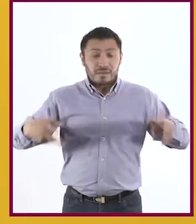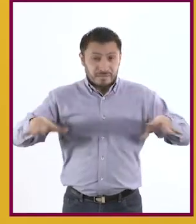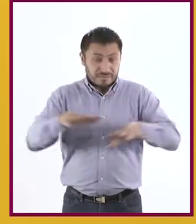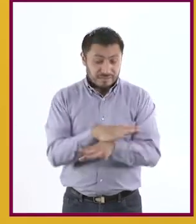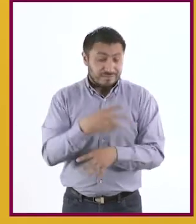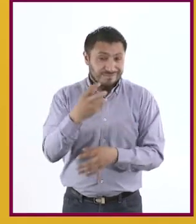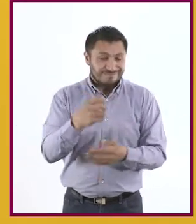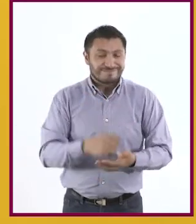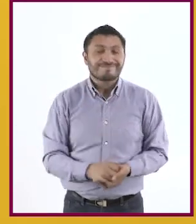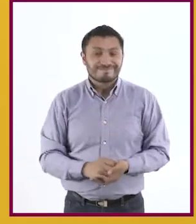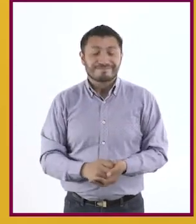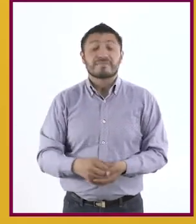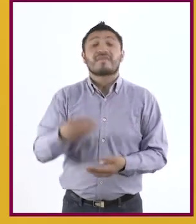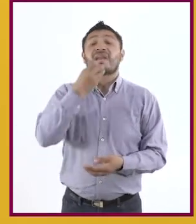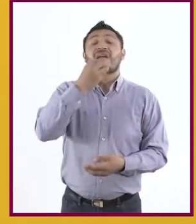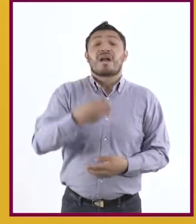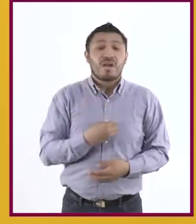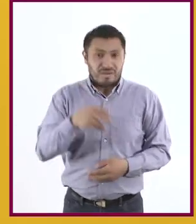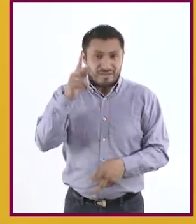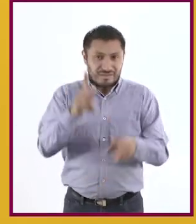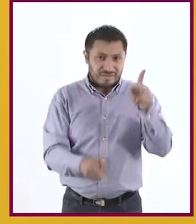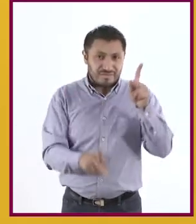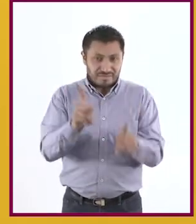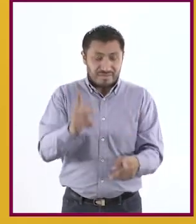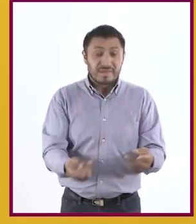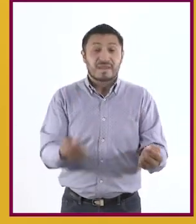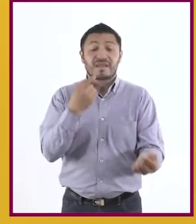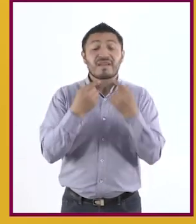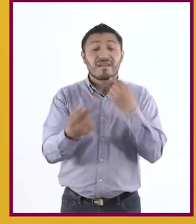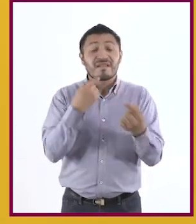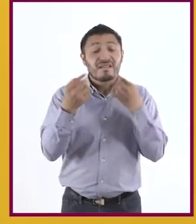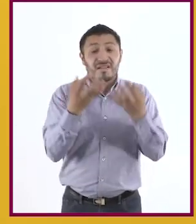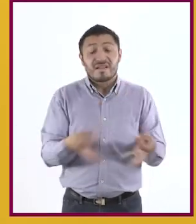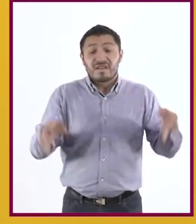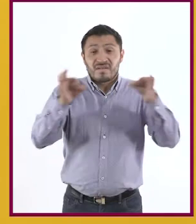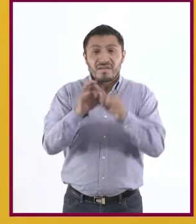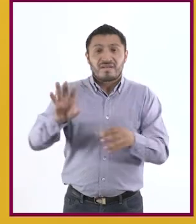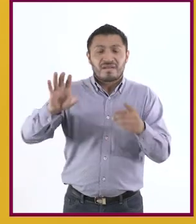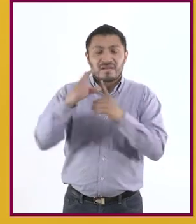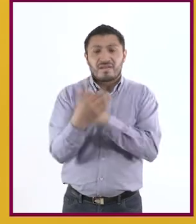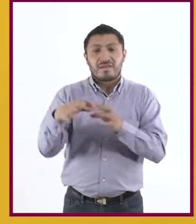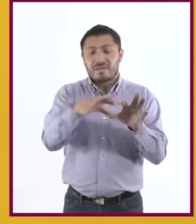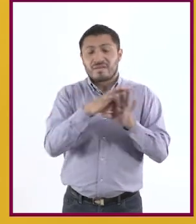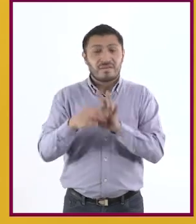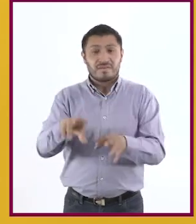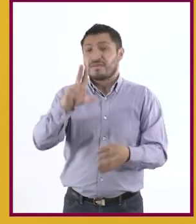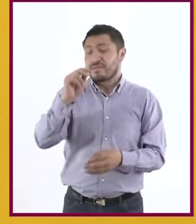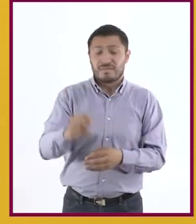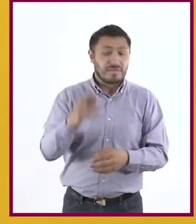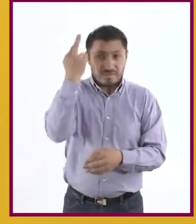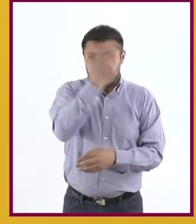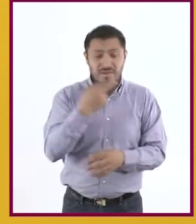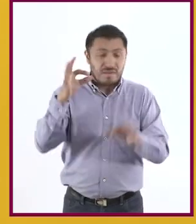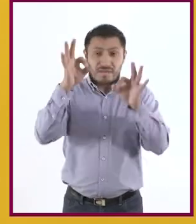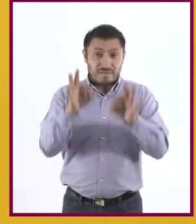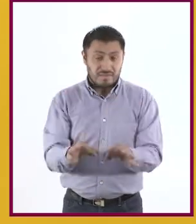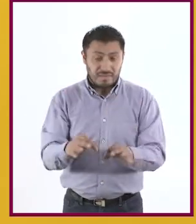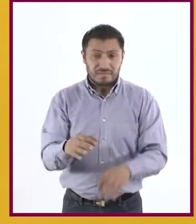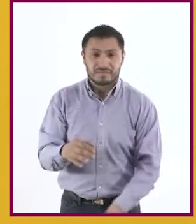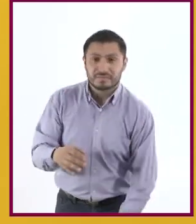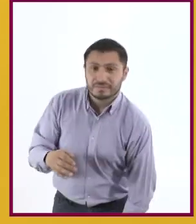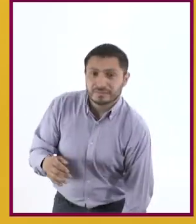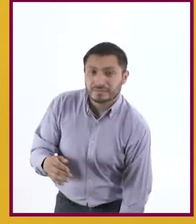transgénicas. A pesar de ser materia de discusión en el Congreso de la Unión, no se ha legislado en este respecto. La práctica del